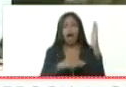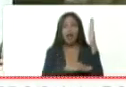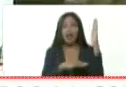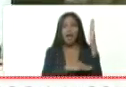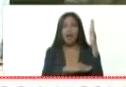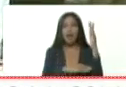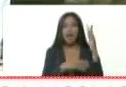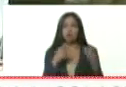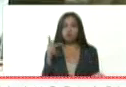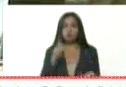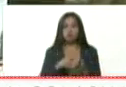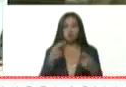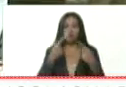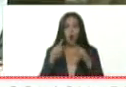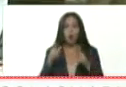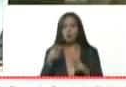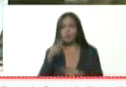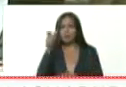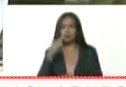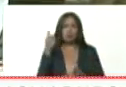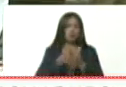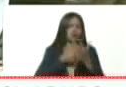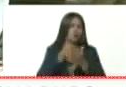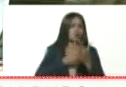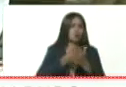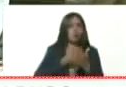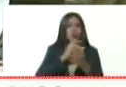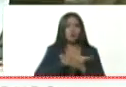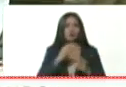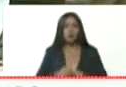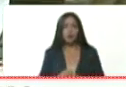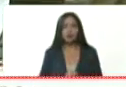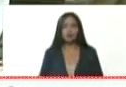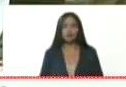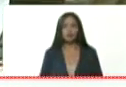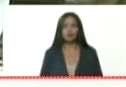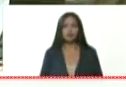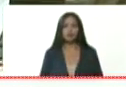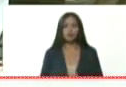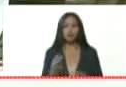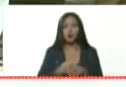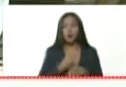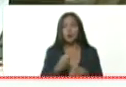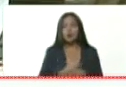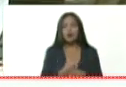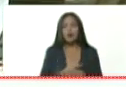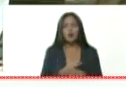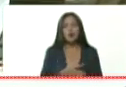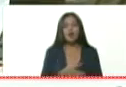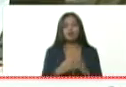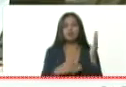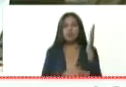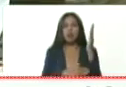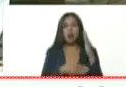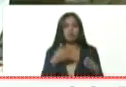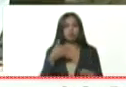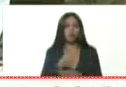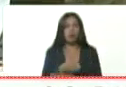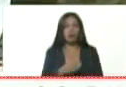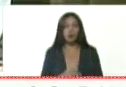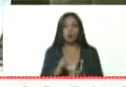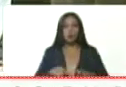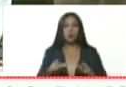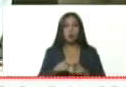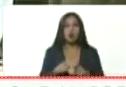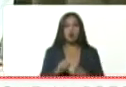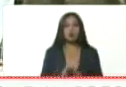otra combatientes otra guerrera esta almirante en esta gobernadora del estado lara allá está ella